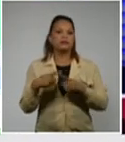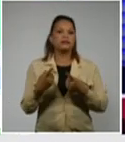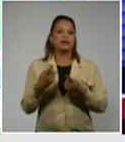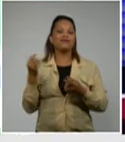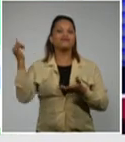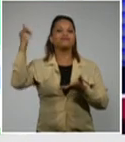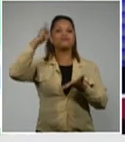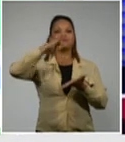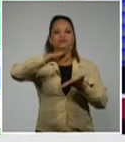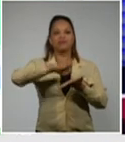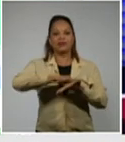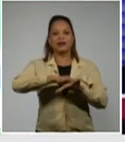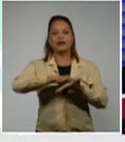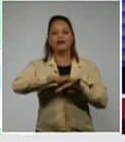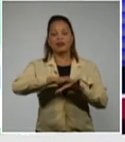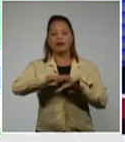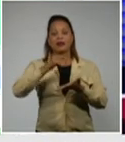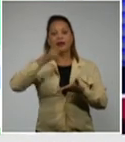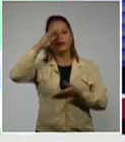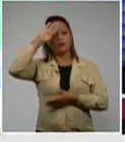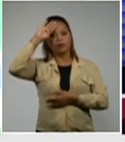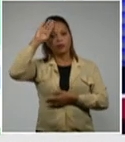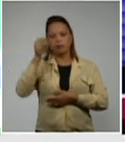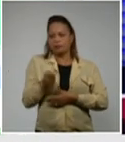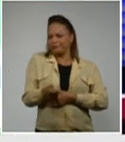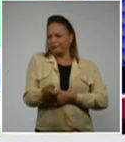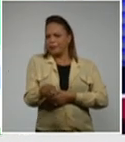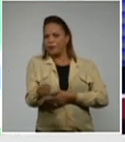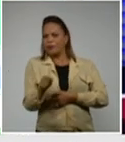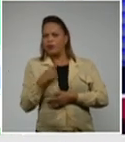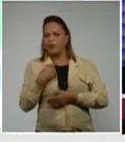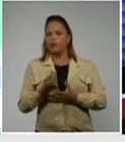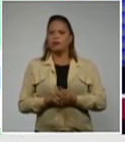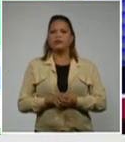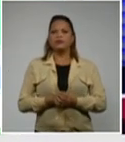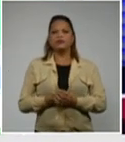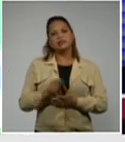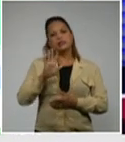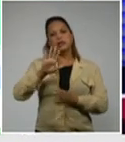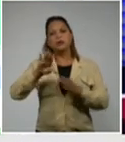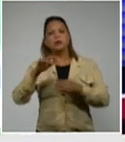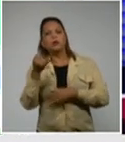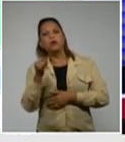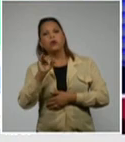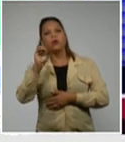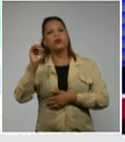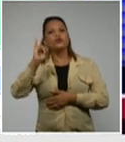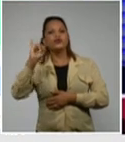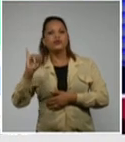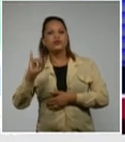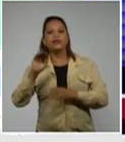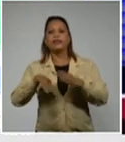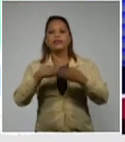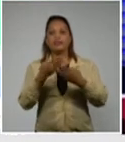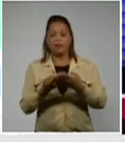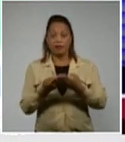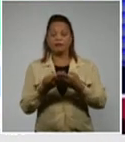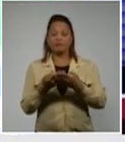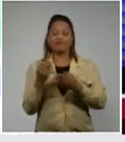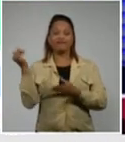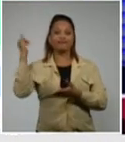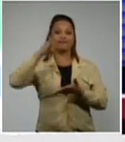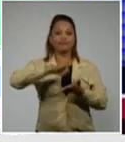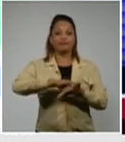arribaron a Cuba recientemente, podemos decir que en los últimos 5 o 6 días, y por los estudios que se realizan en